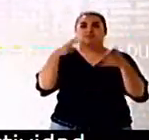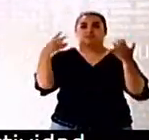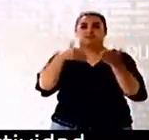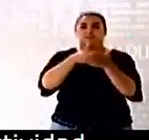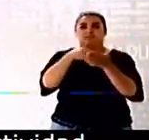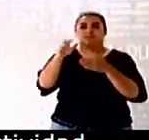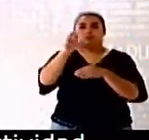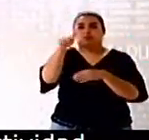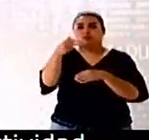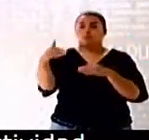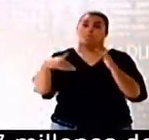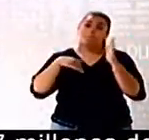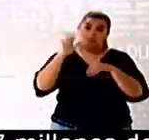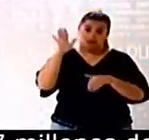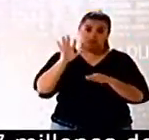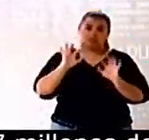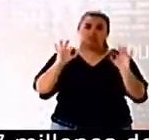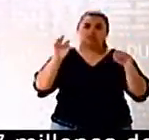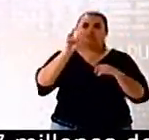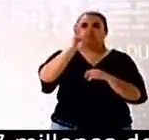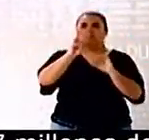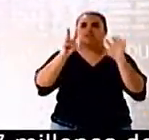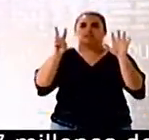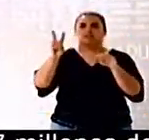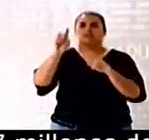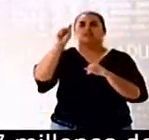euros, concretamente